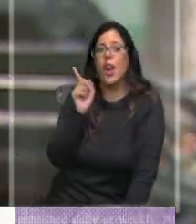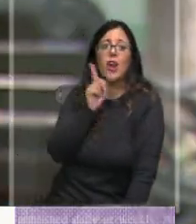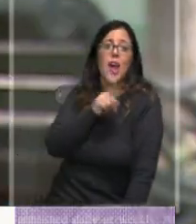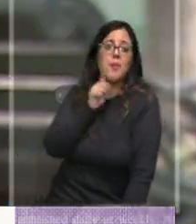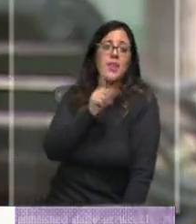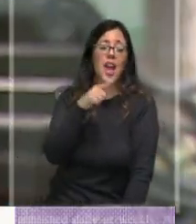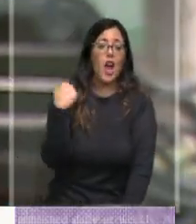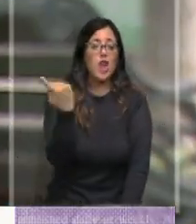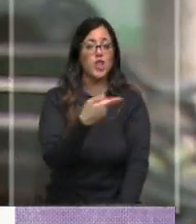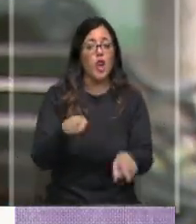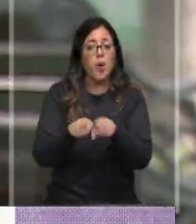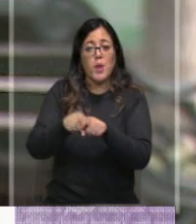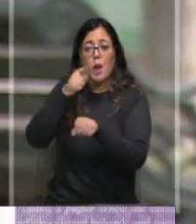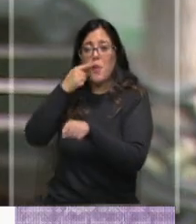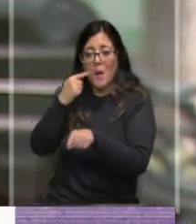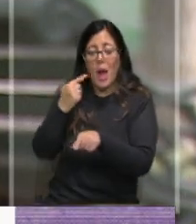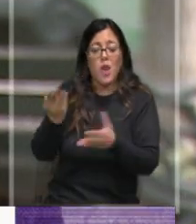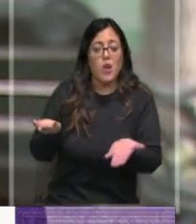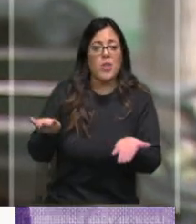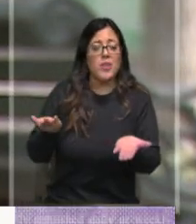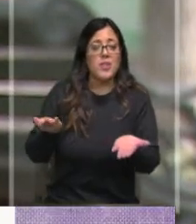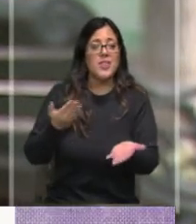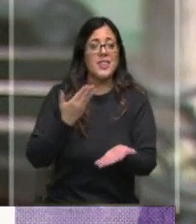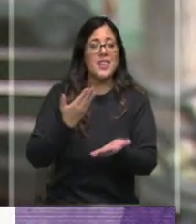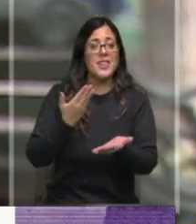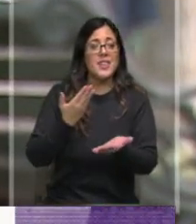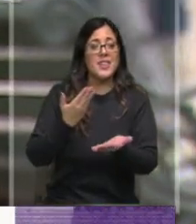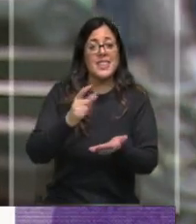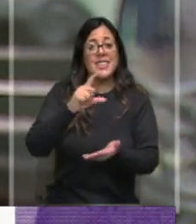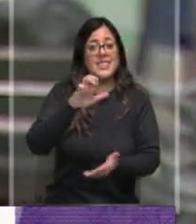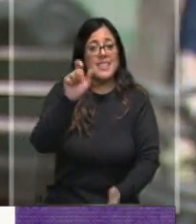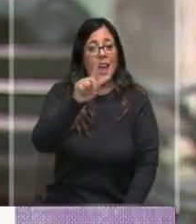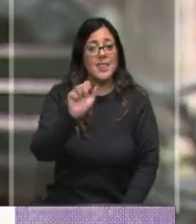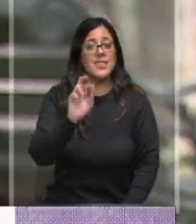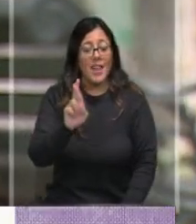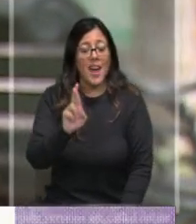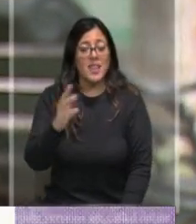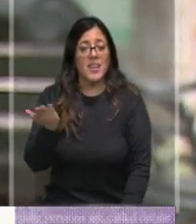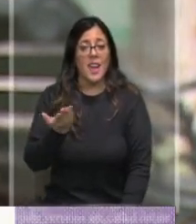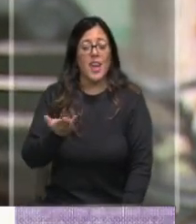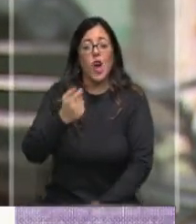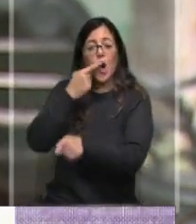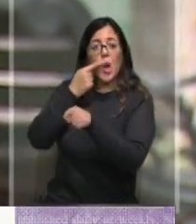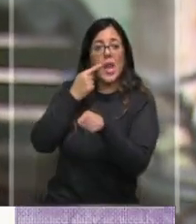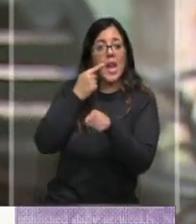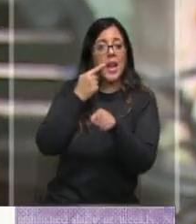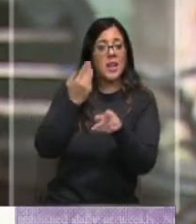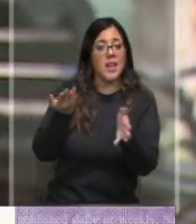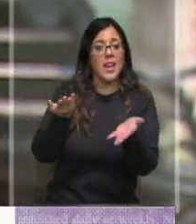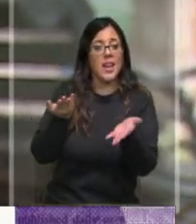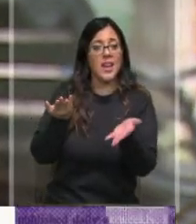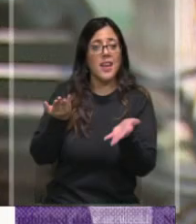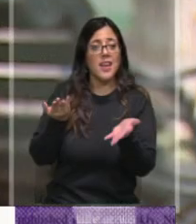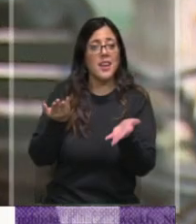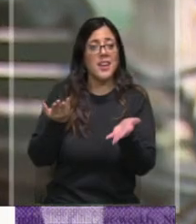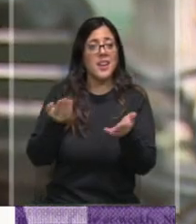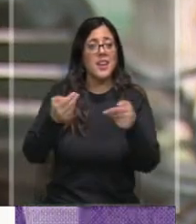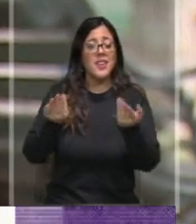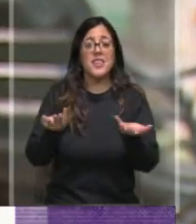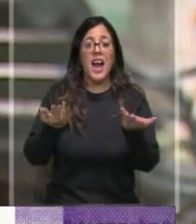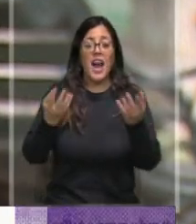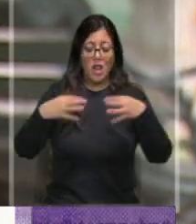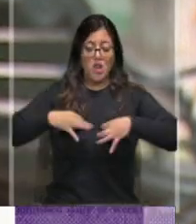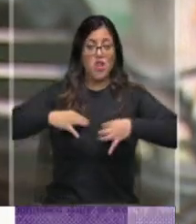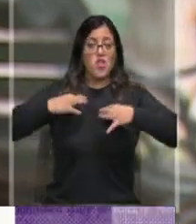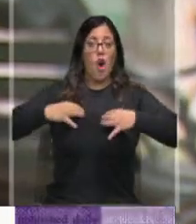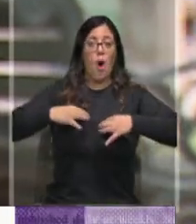Nosotros con mi hermano, tengo un hermano, aprovecho, César se llama, y con él hacíamos estas escenas, nos disfrazábamos